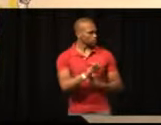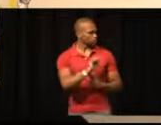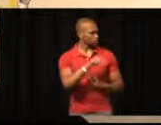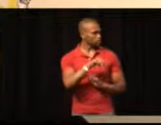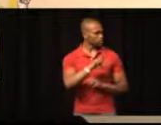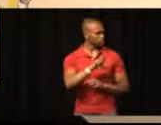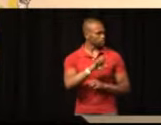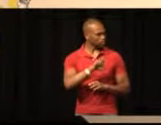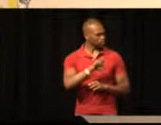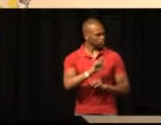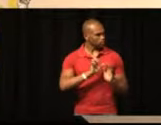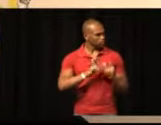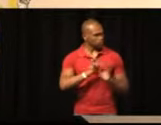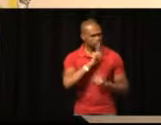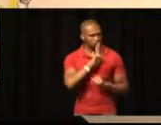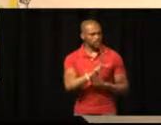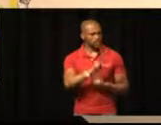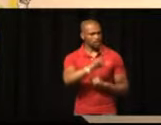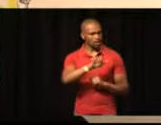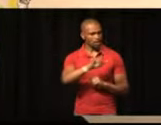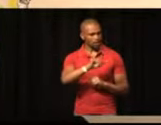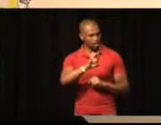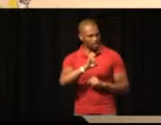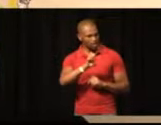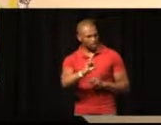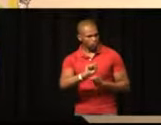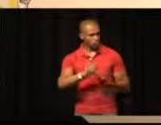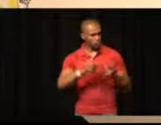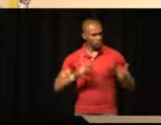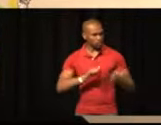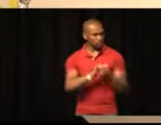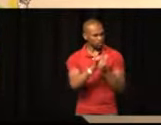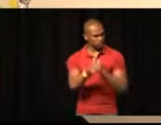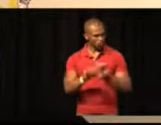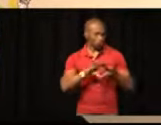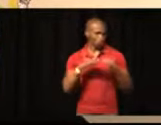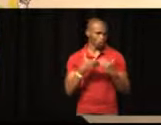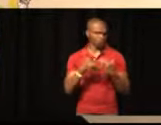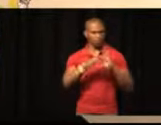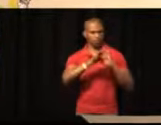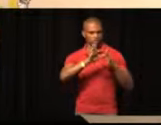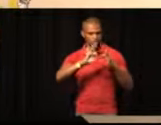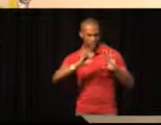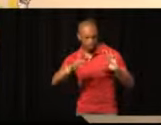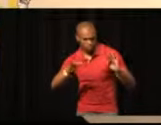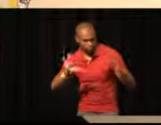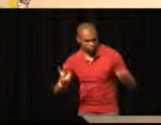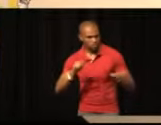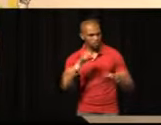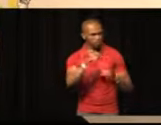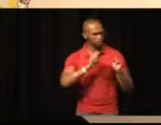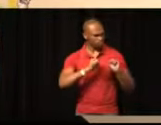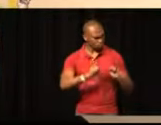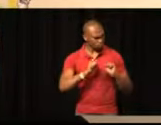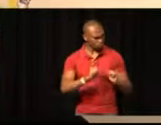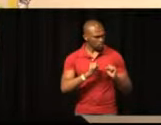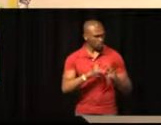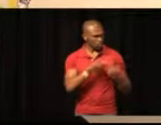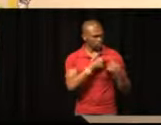Andrés, todos han hablado en este evento sobre los legados de los megaeventos deportivos, Mundial de